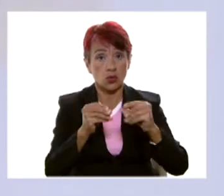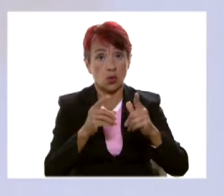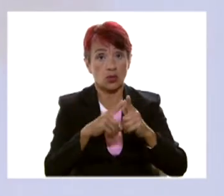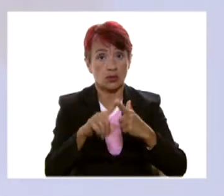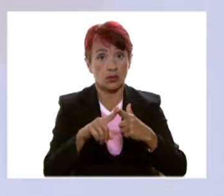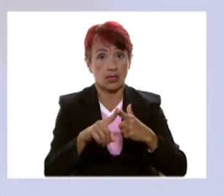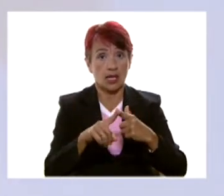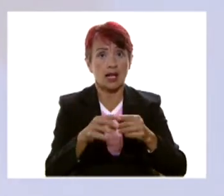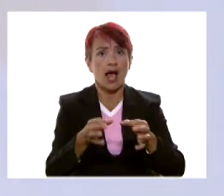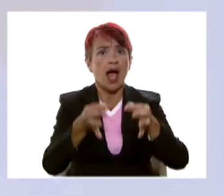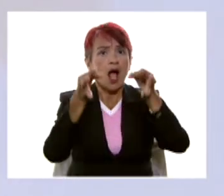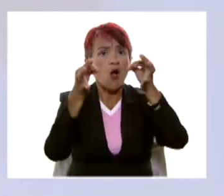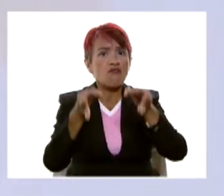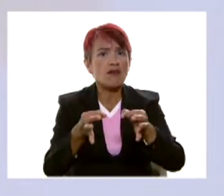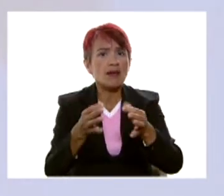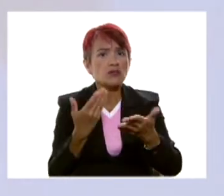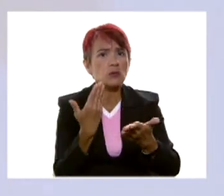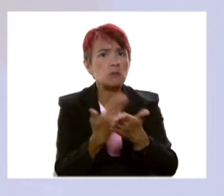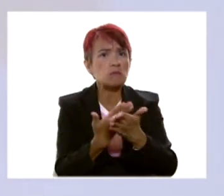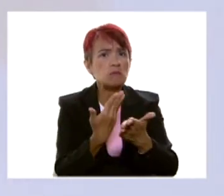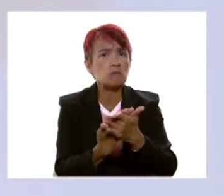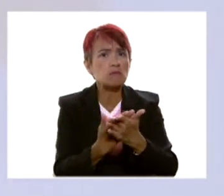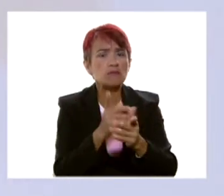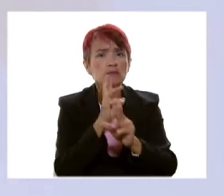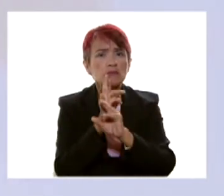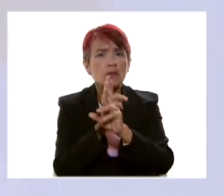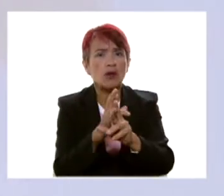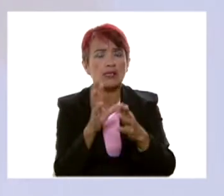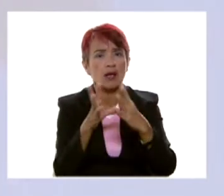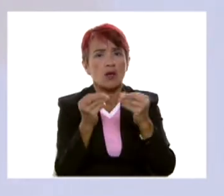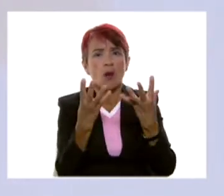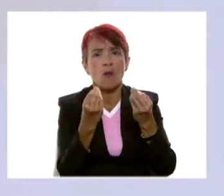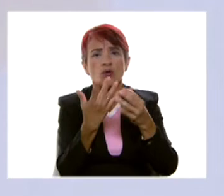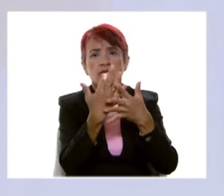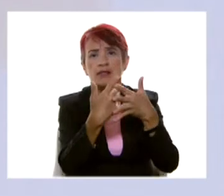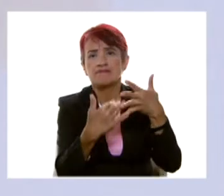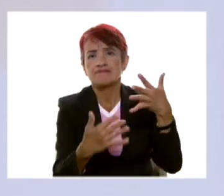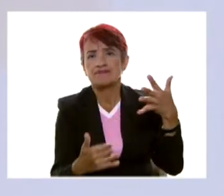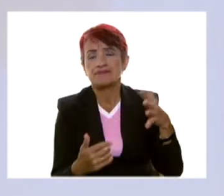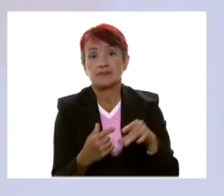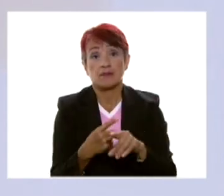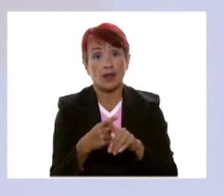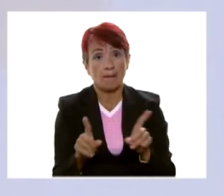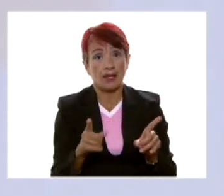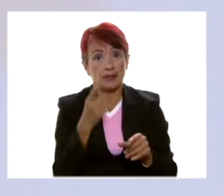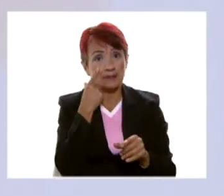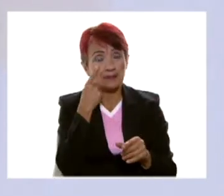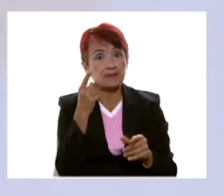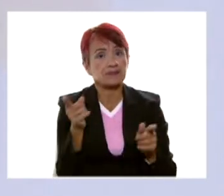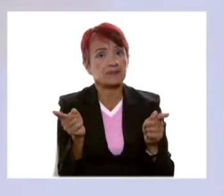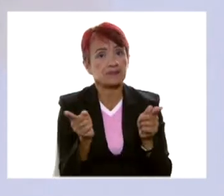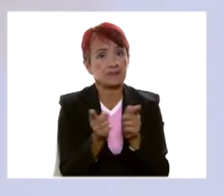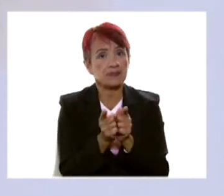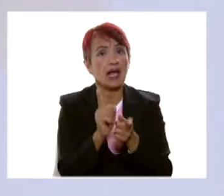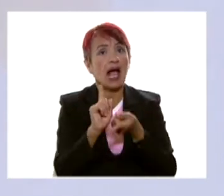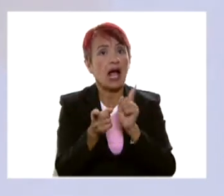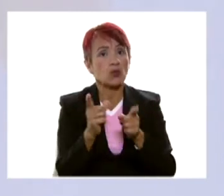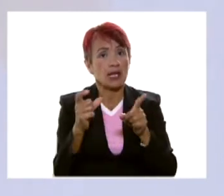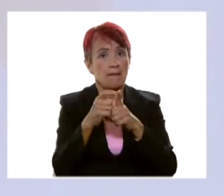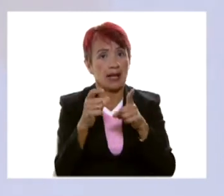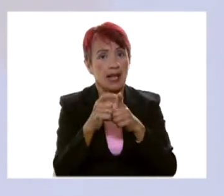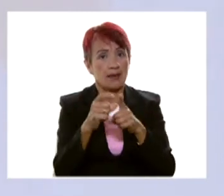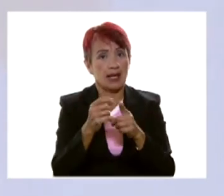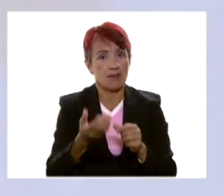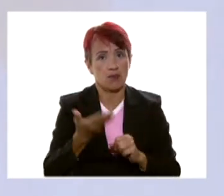de lo que estamos preguntando anteriormente. Tenemos muchísimas, pero vamos a ver solamente algunas porque quiero que vean la